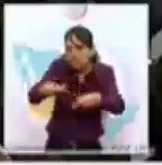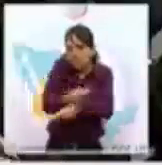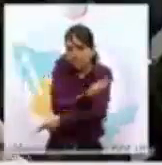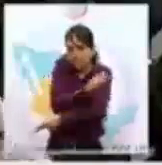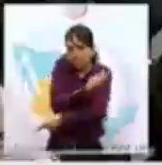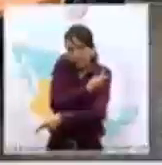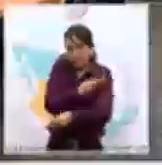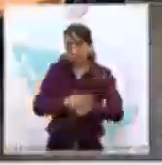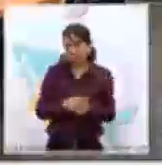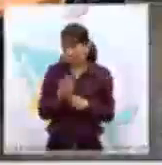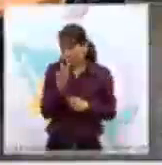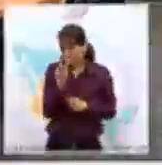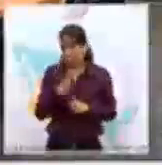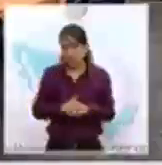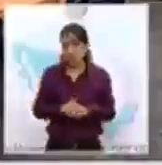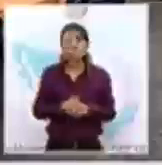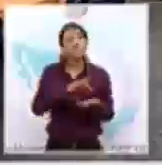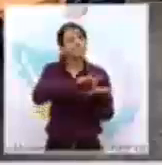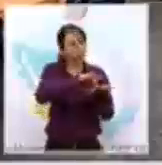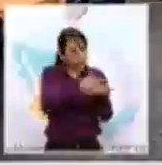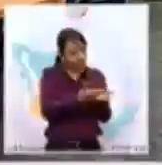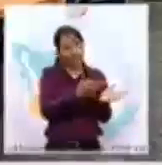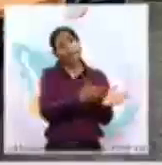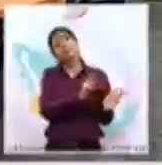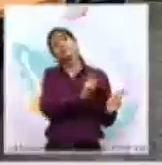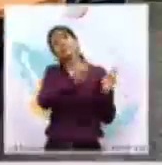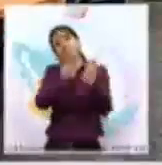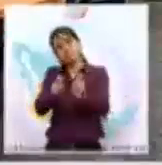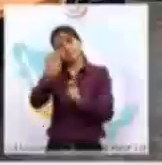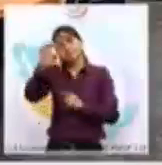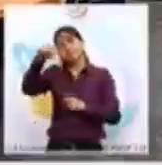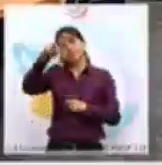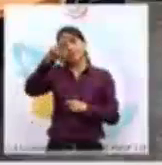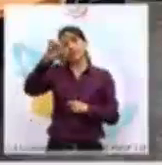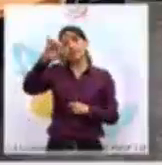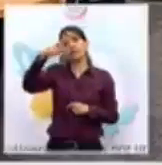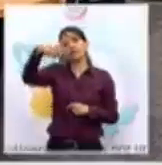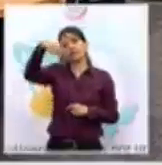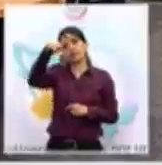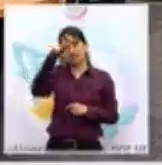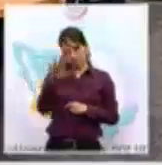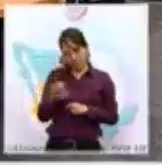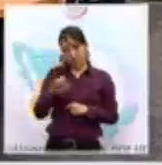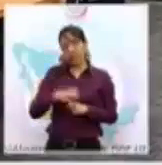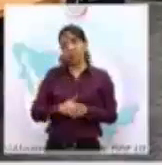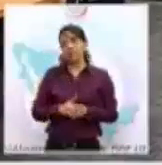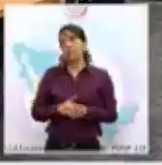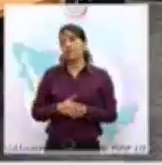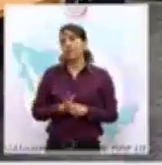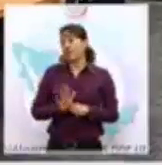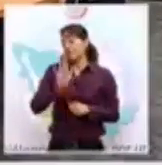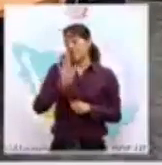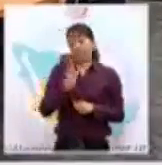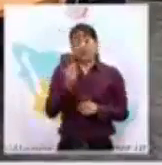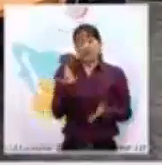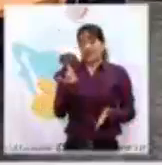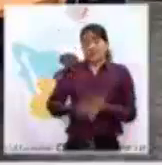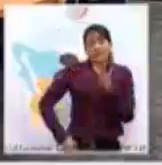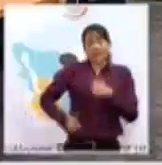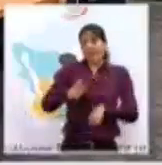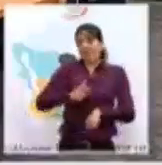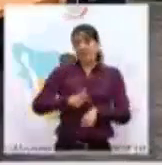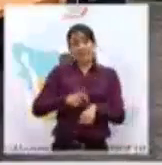Ricardo, gracias. Enrique González. La verdad que da para otra sesión de